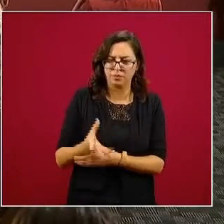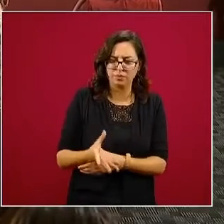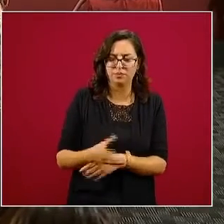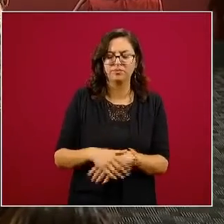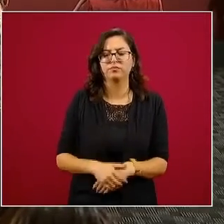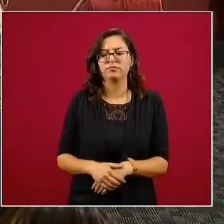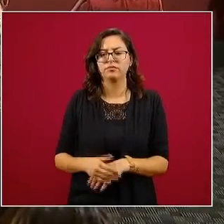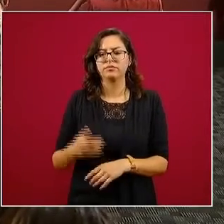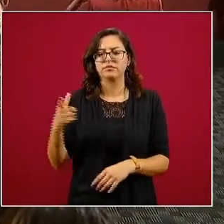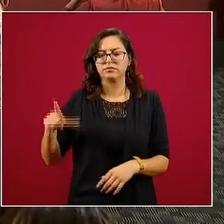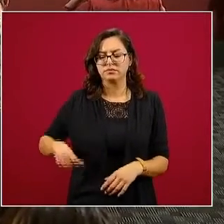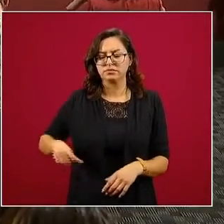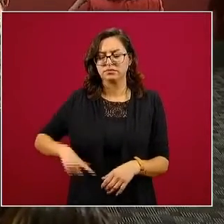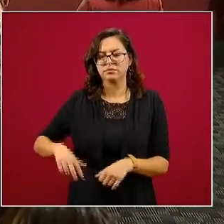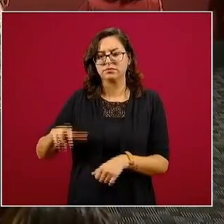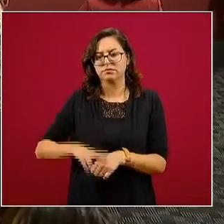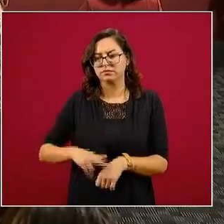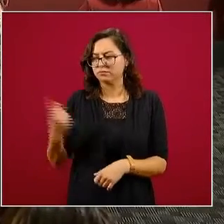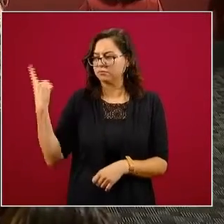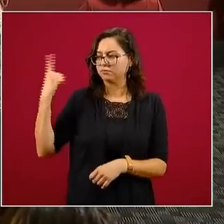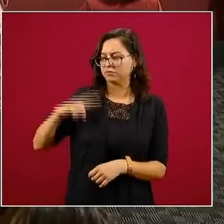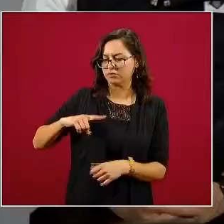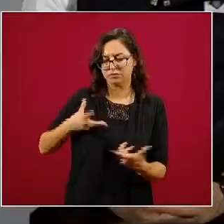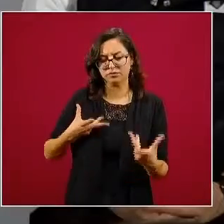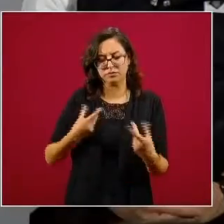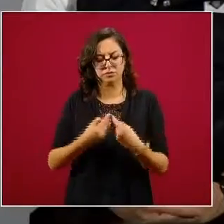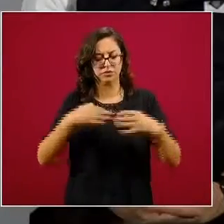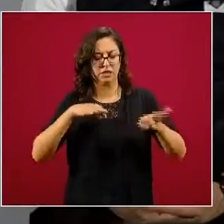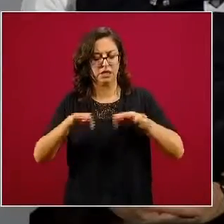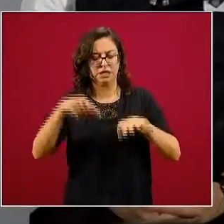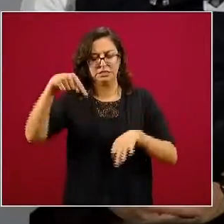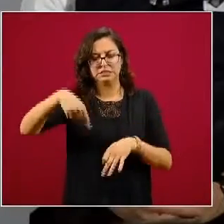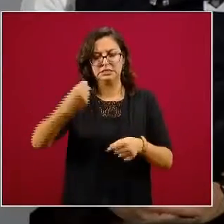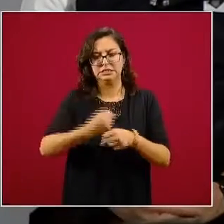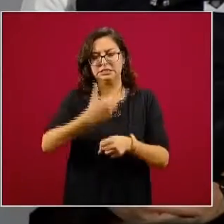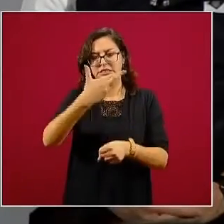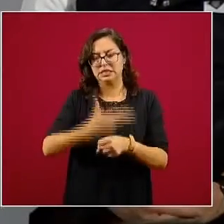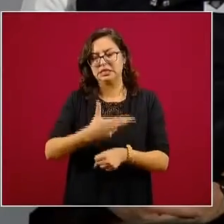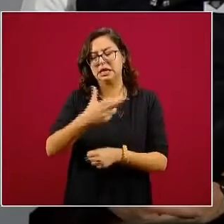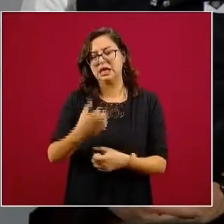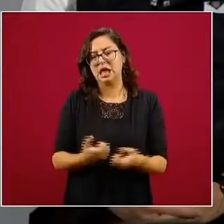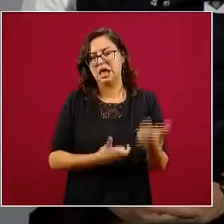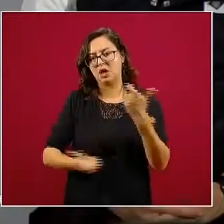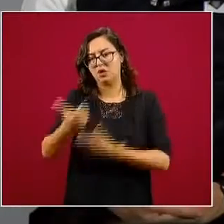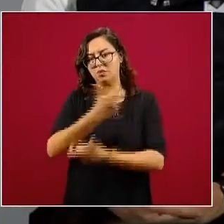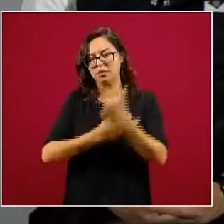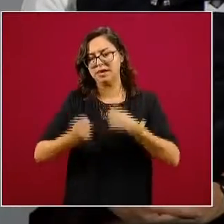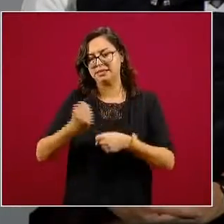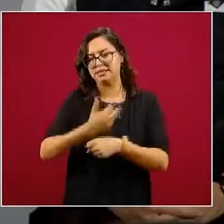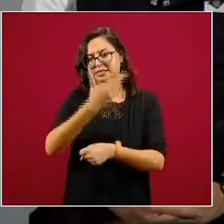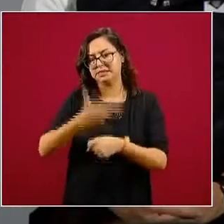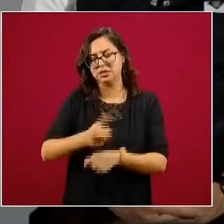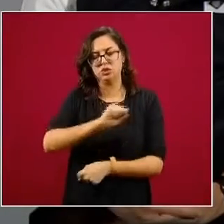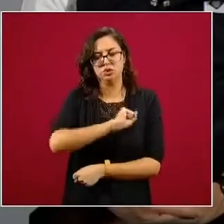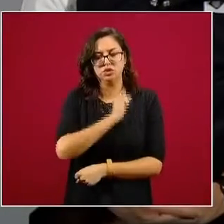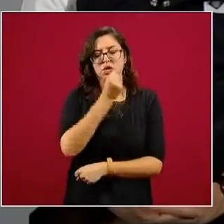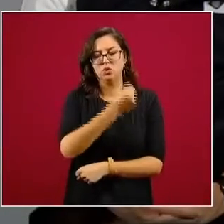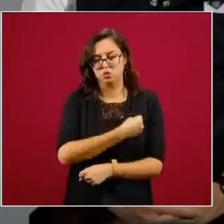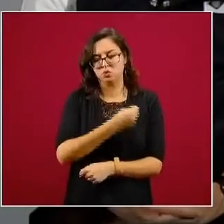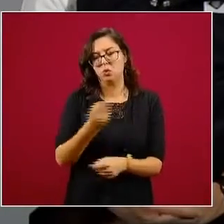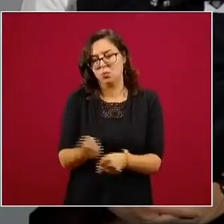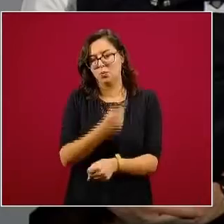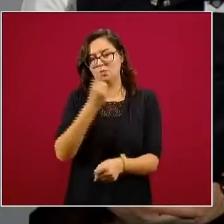IMSS Bienestar. Entonces, sí ha habido una inversión importante, pero no lo vemos como un gasto, lo vemos como